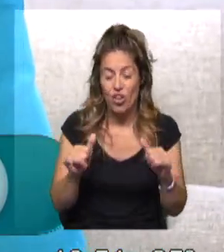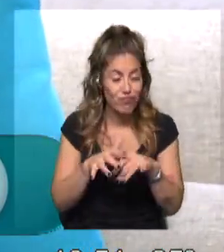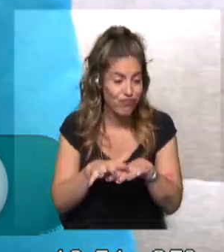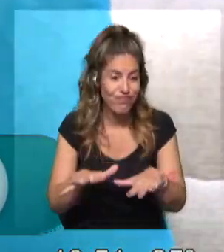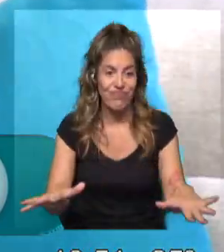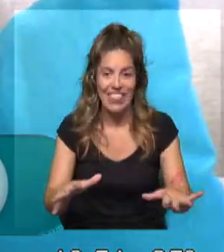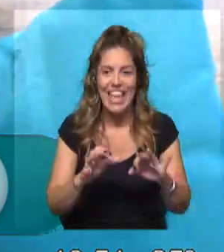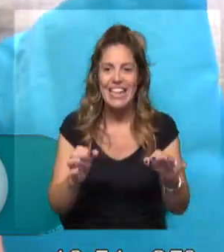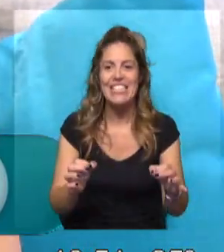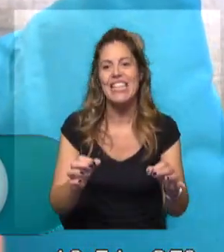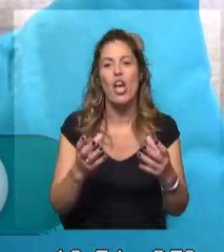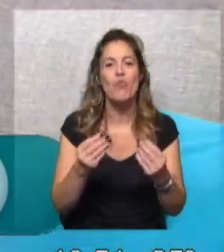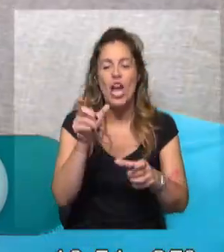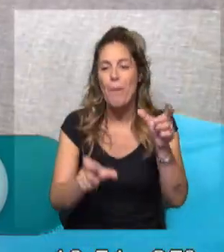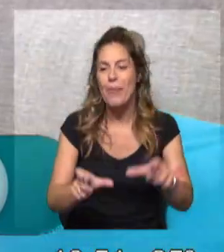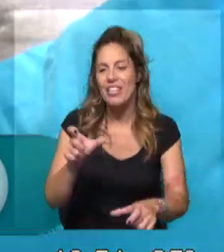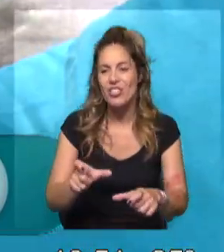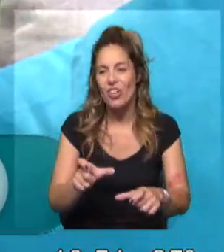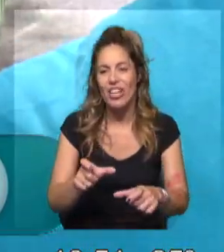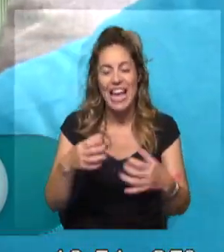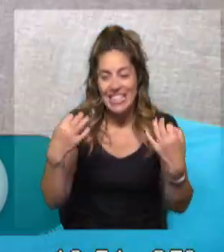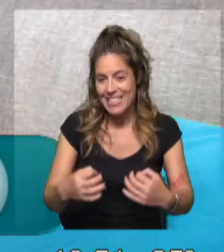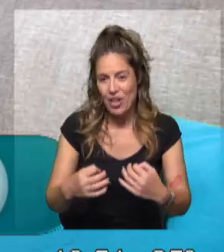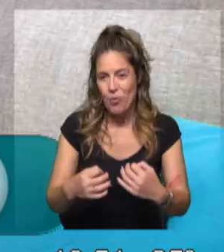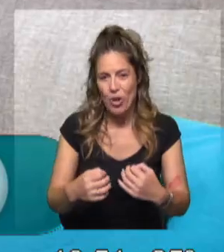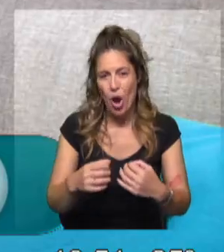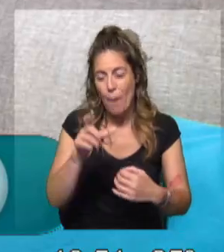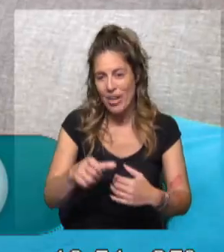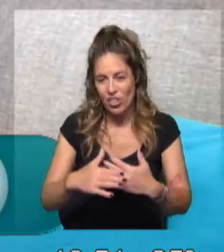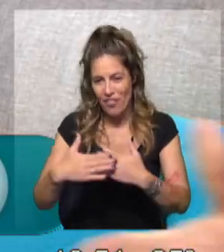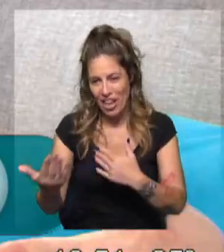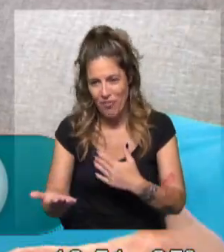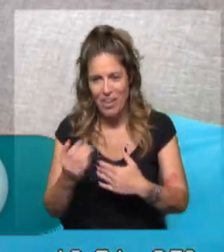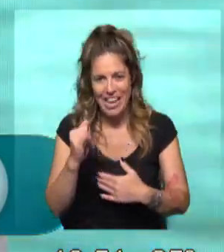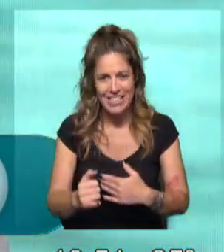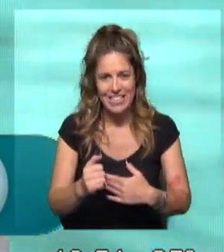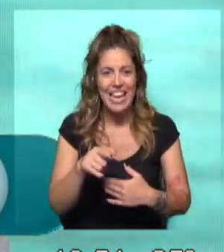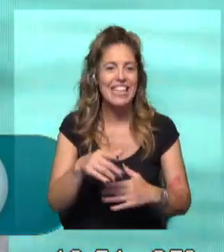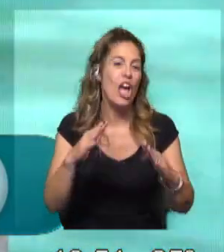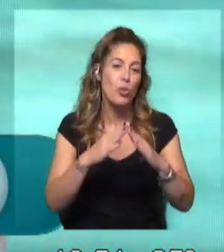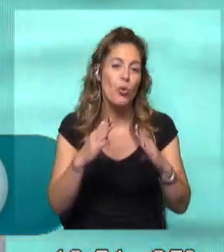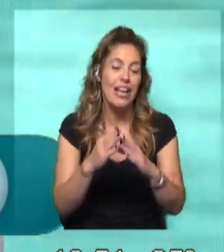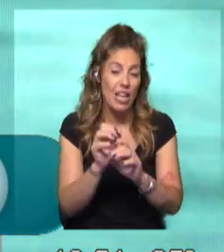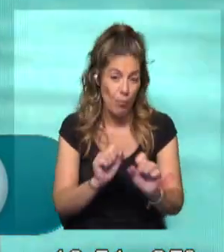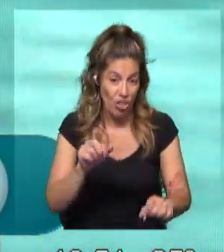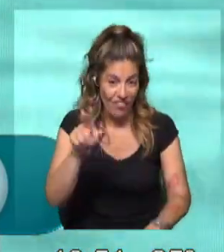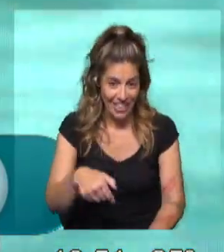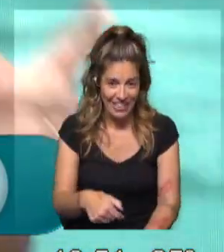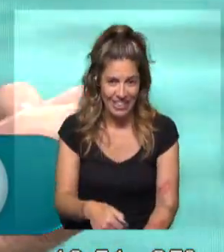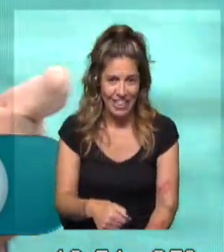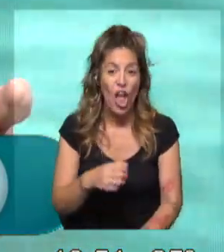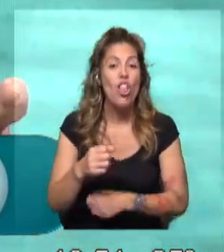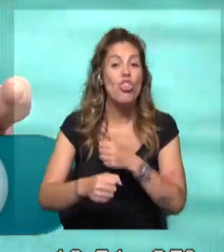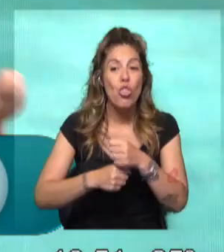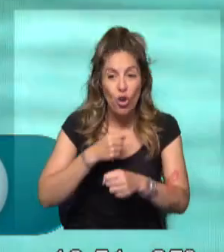expanda y que llegue a muchas personas. Y, va a quedar gente afuera. Y la vamos a repetir todo el tiempo. Exactamente. Sí, claro. Esta es tu casa, podés venir. Y además eso, que es importante que todo el